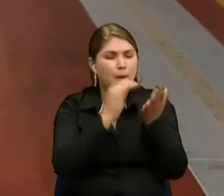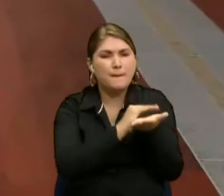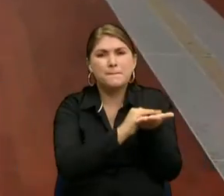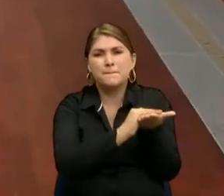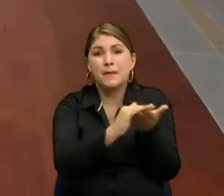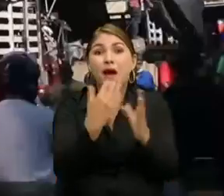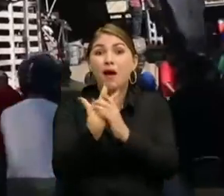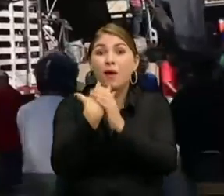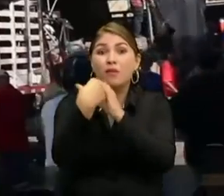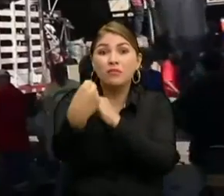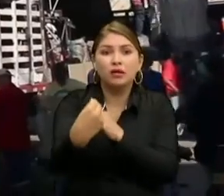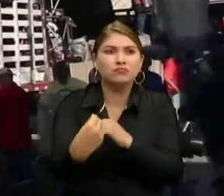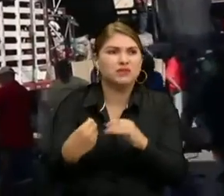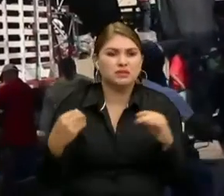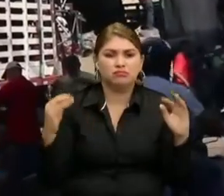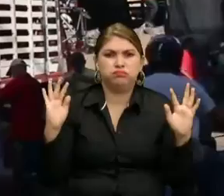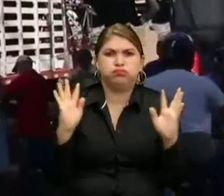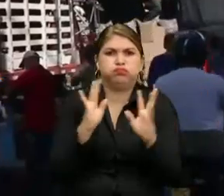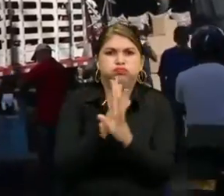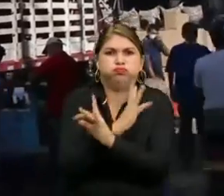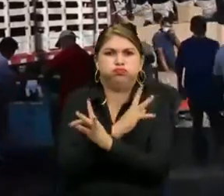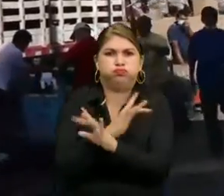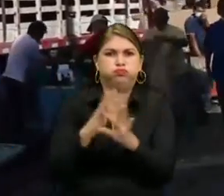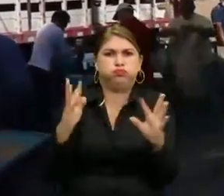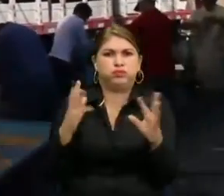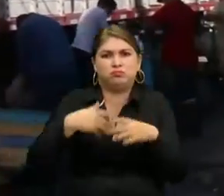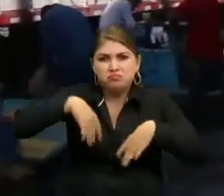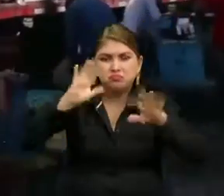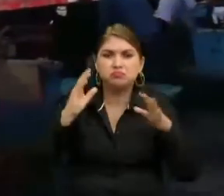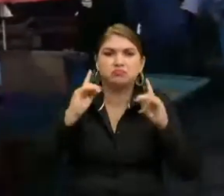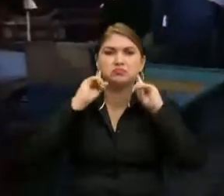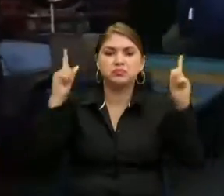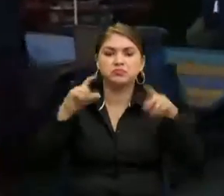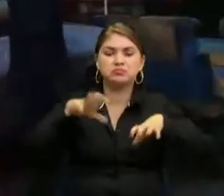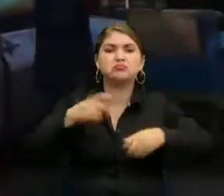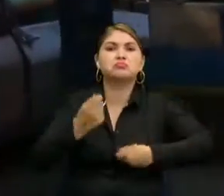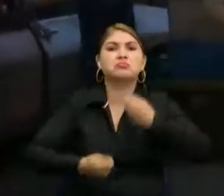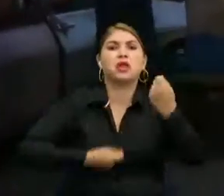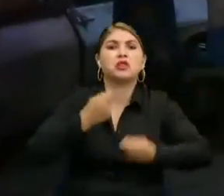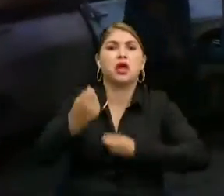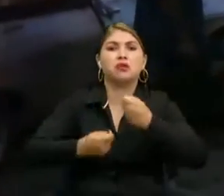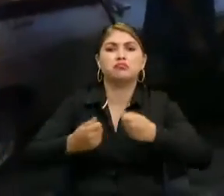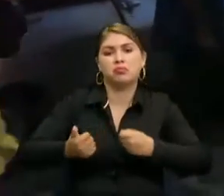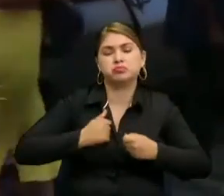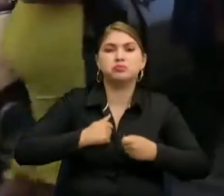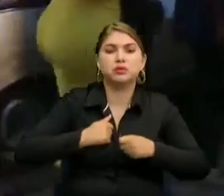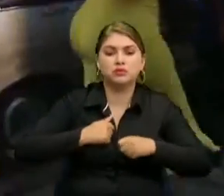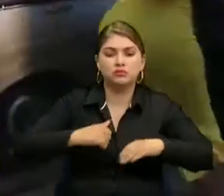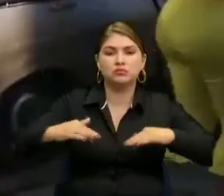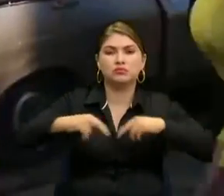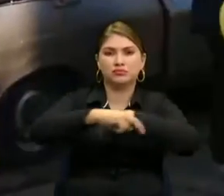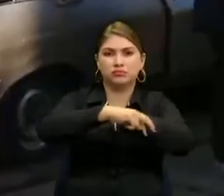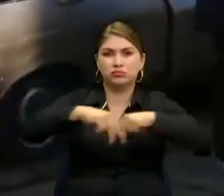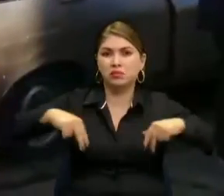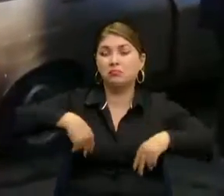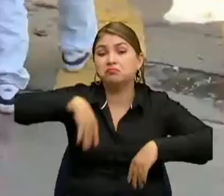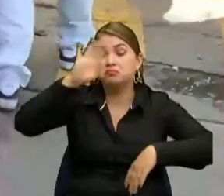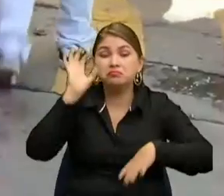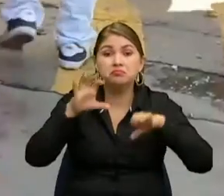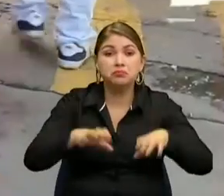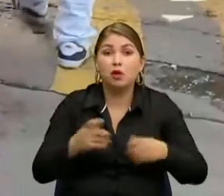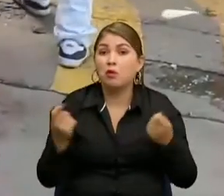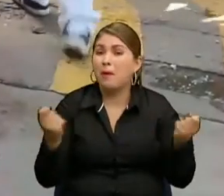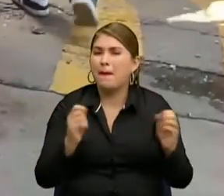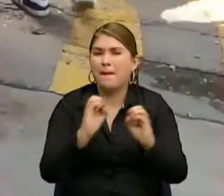las afueras la congestión y la aglomeración por el alto número de vendedores ambulantes ocupando andenes y calles sin ningún tipo